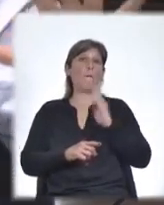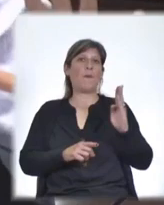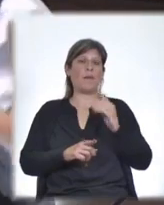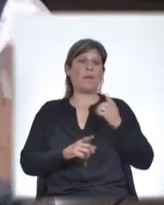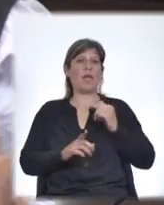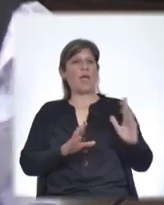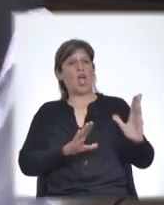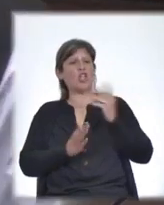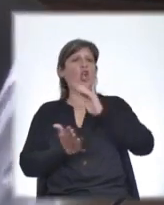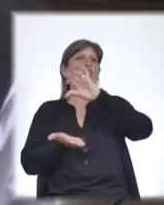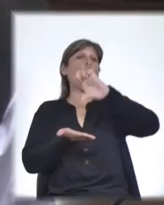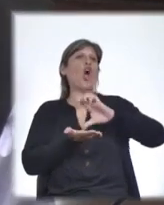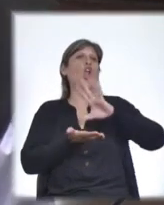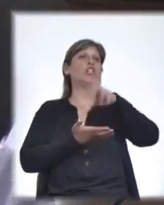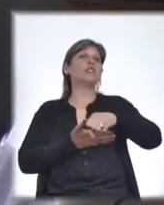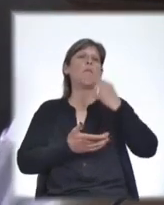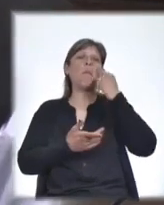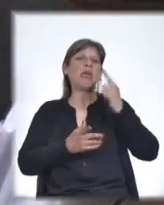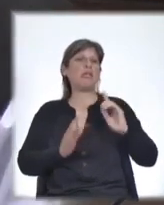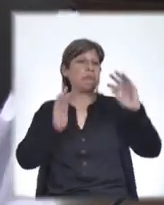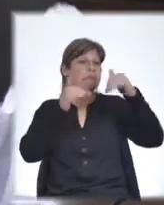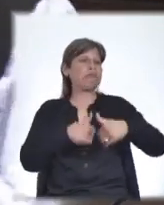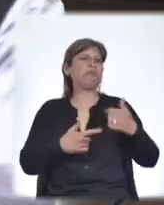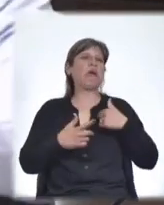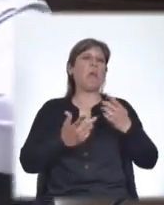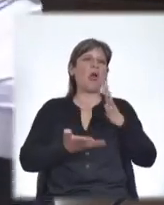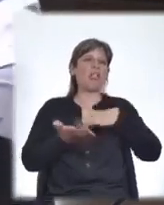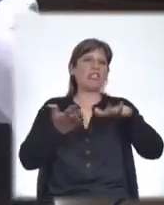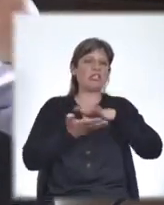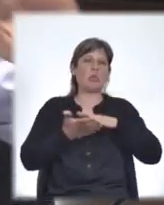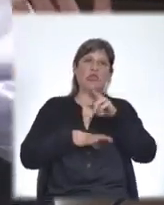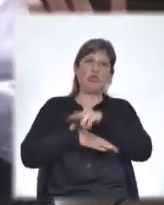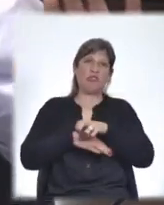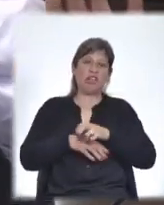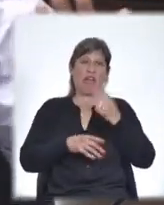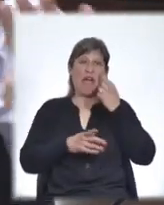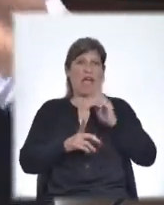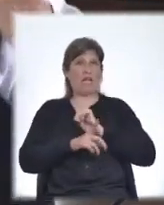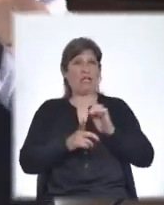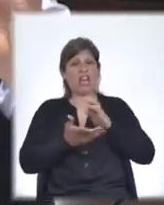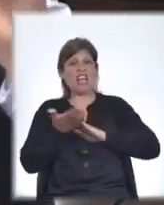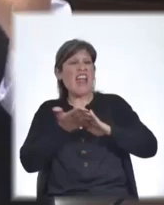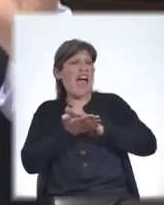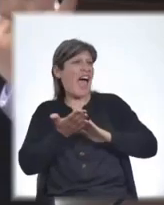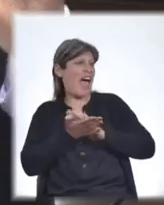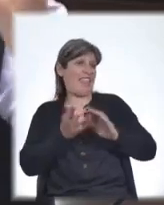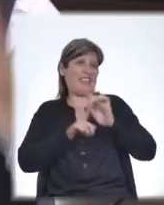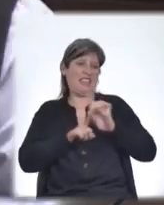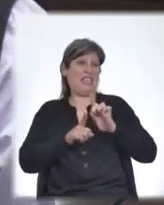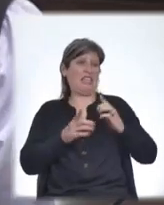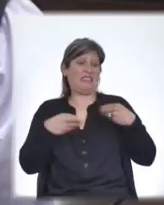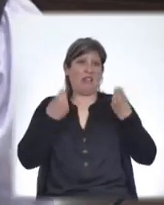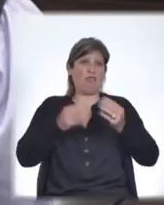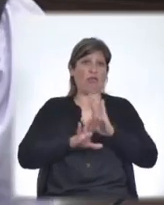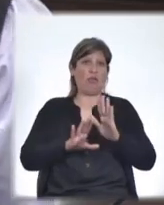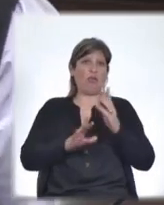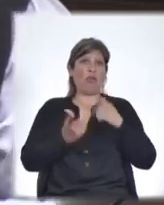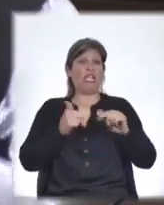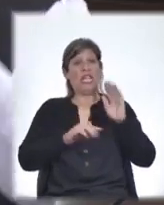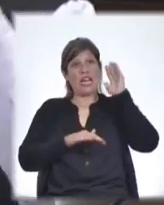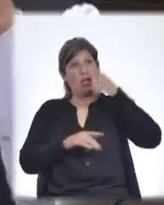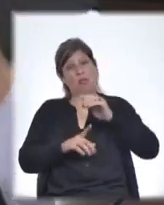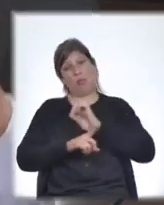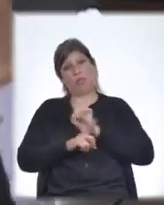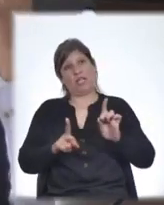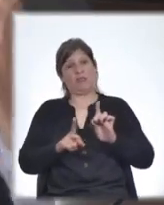imperios del mundo cayeron por su situación fiscal. No hubo ni uno que no haya caído por eso, y mucho más caen las repúblicas. En